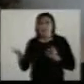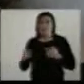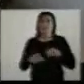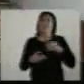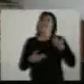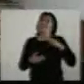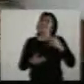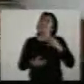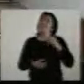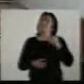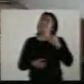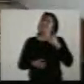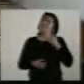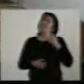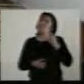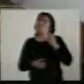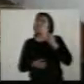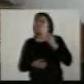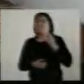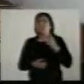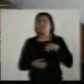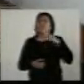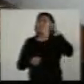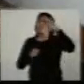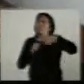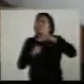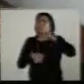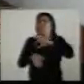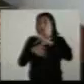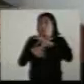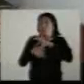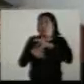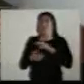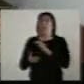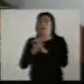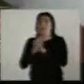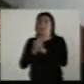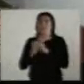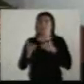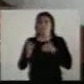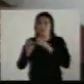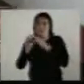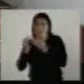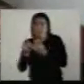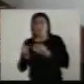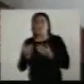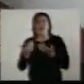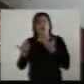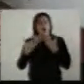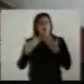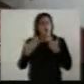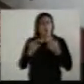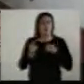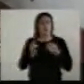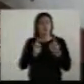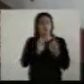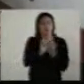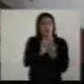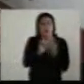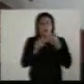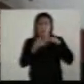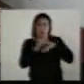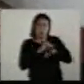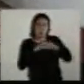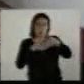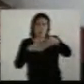Pero ya cuando tenía 10, 11, 12 años, yo recuerdo mucho que un médico amigo de la casa pidió hablar conmigo a solas. Este médico entró a